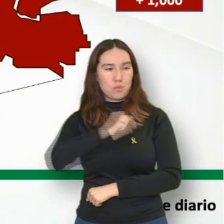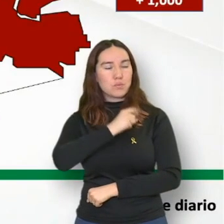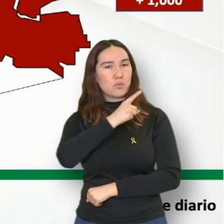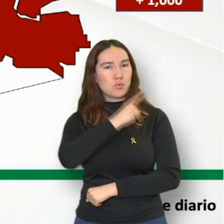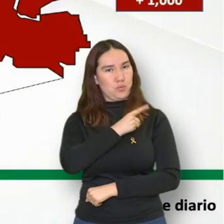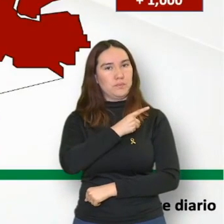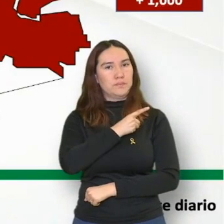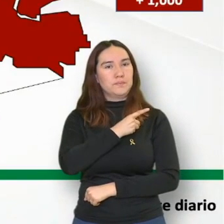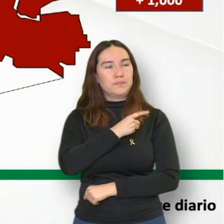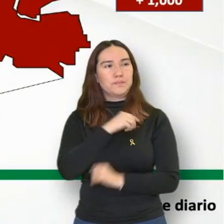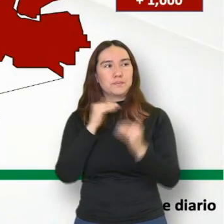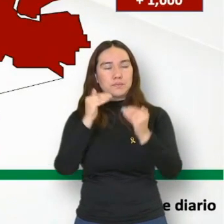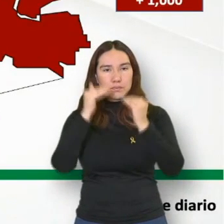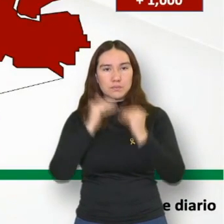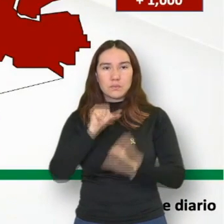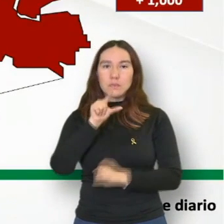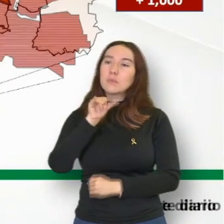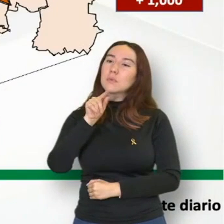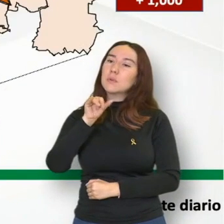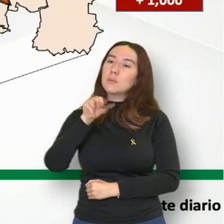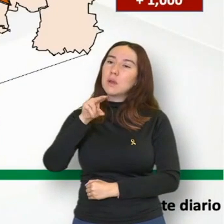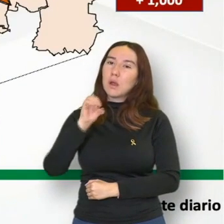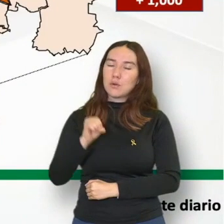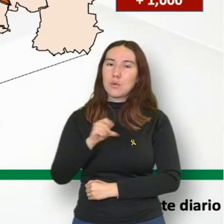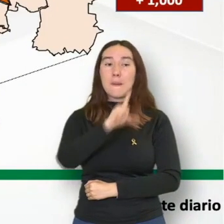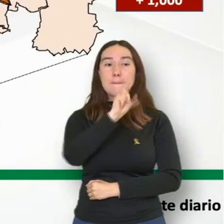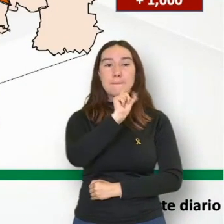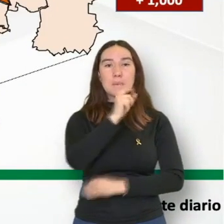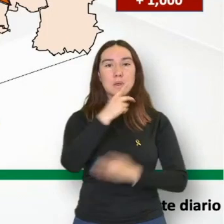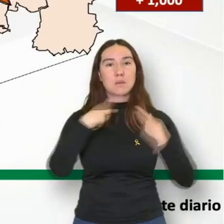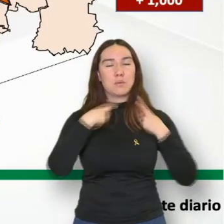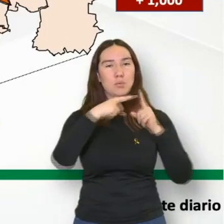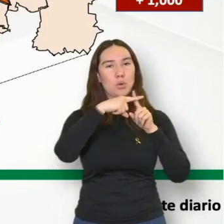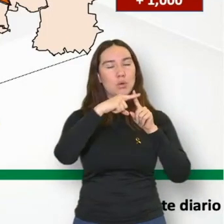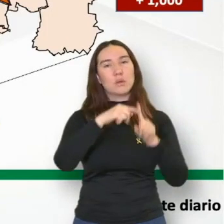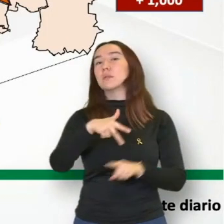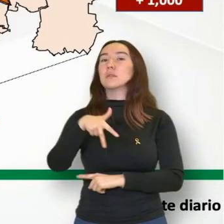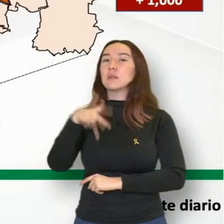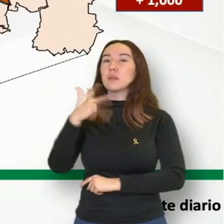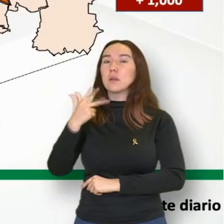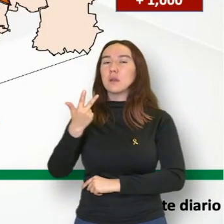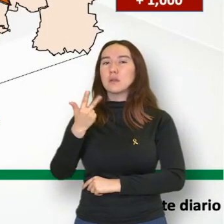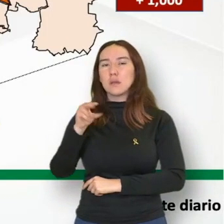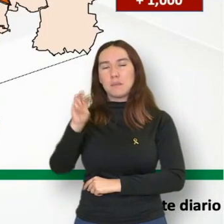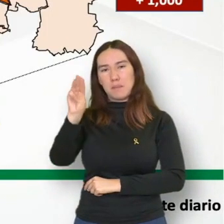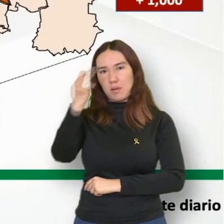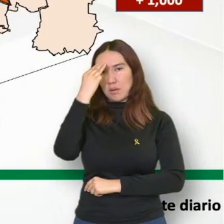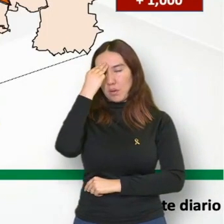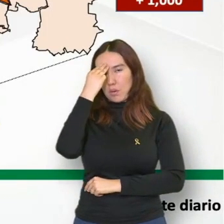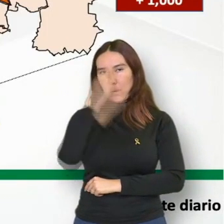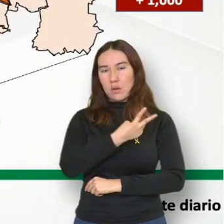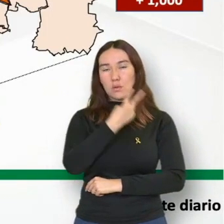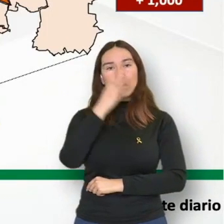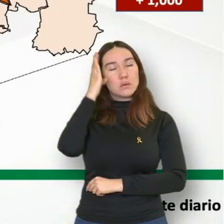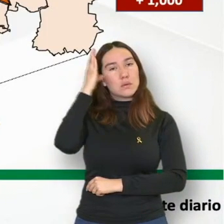tenemos también en la zona del altiplano un incremento de 20 casos en esta ocasión 13 en el municipio de matehuala 2 en